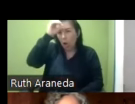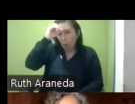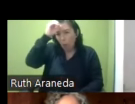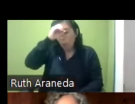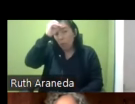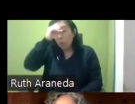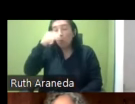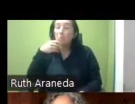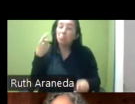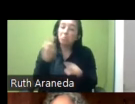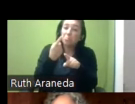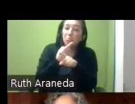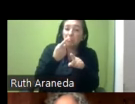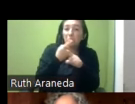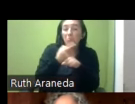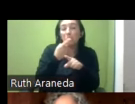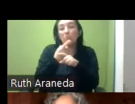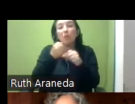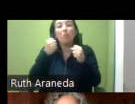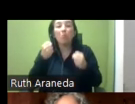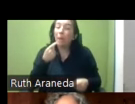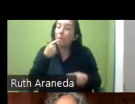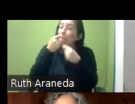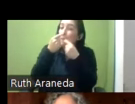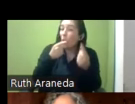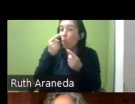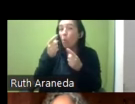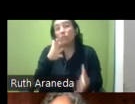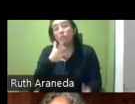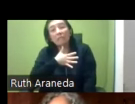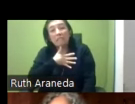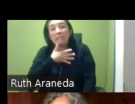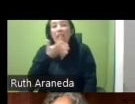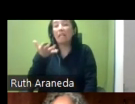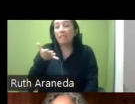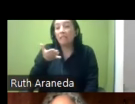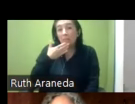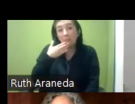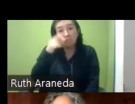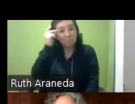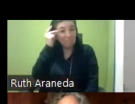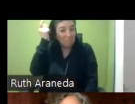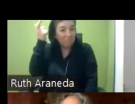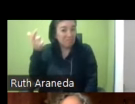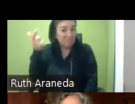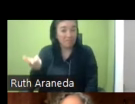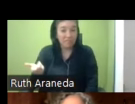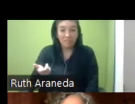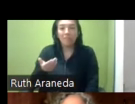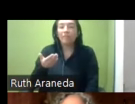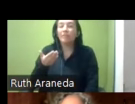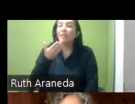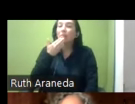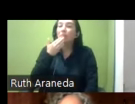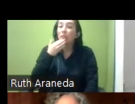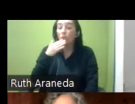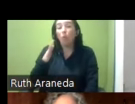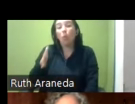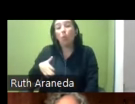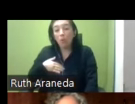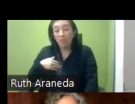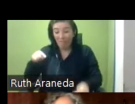un diálogo con nuestros comentarios, impresiones y aportes. Pueden también ir dejando, si quieren, en el chat de